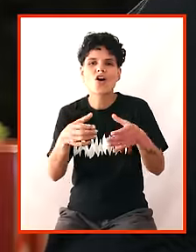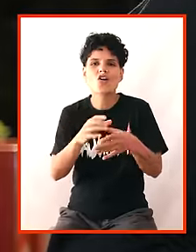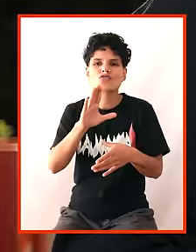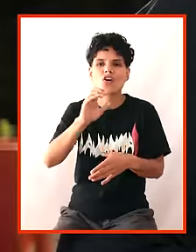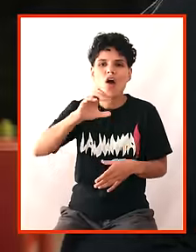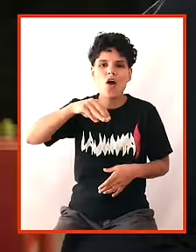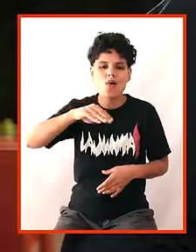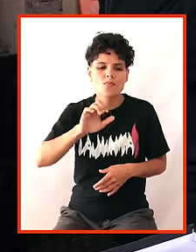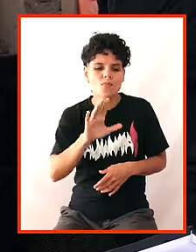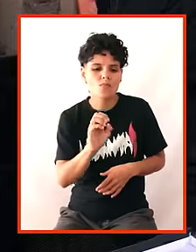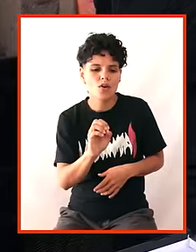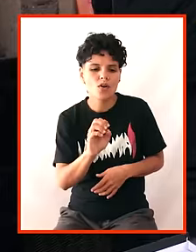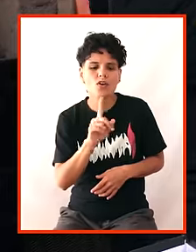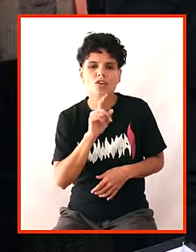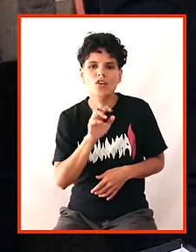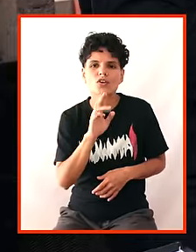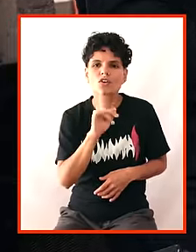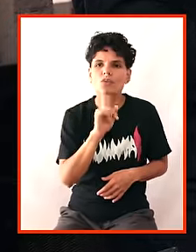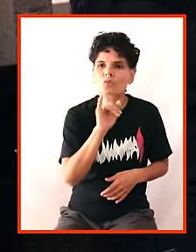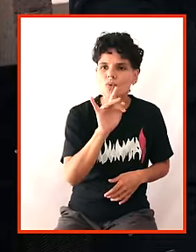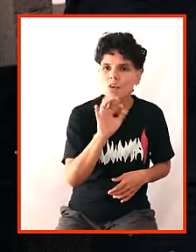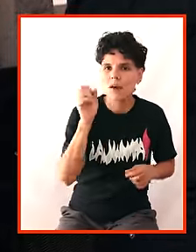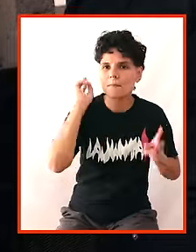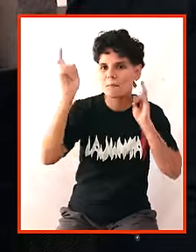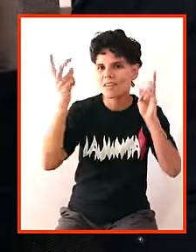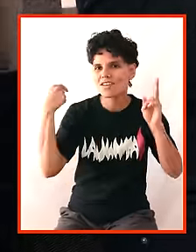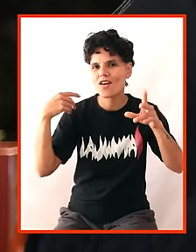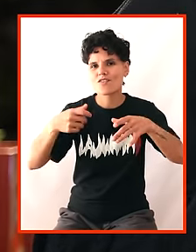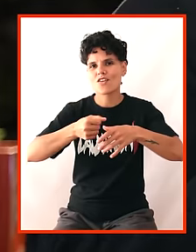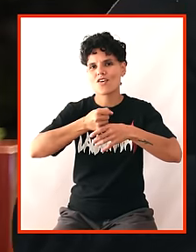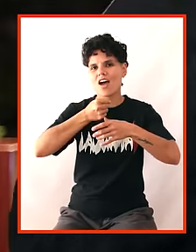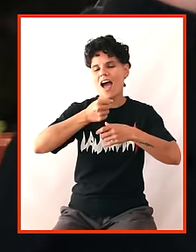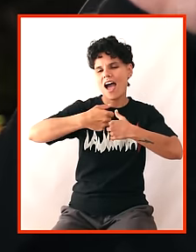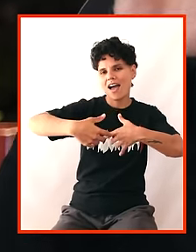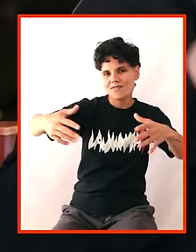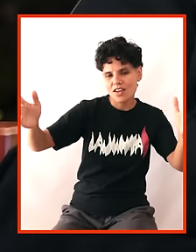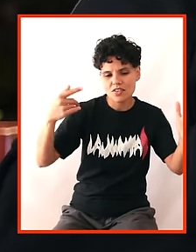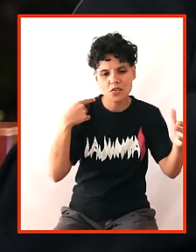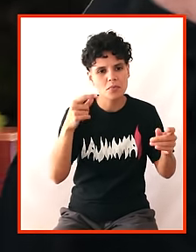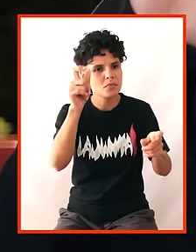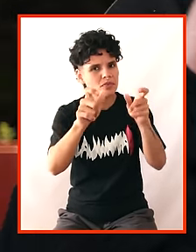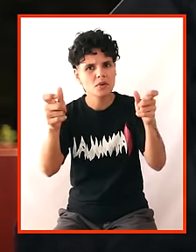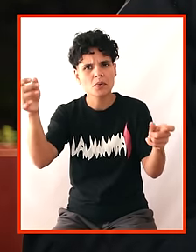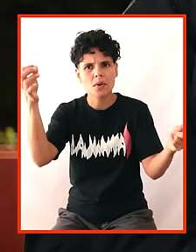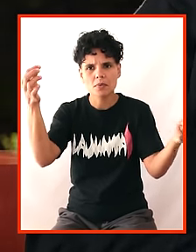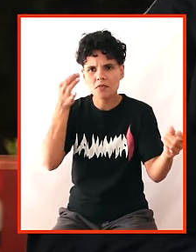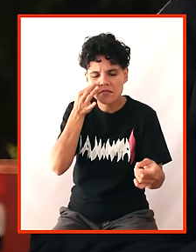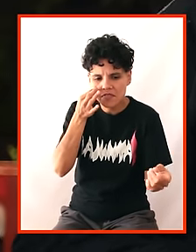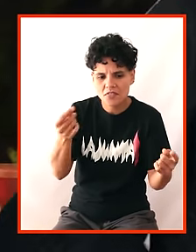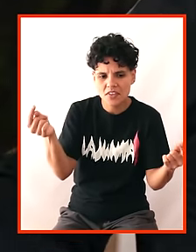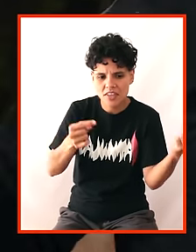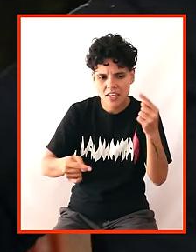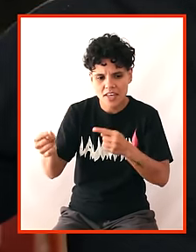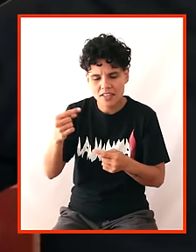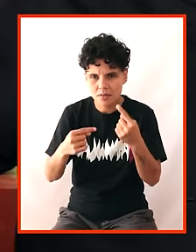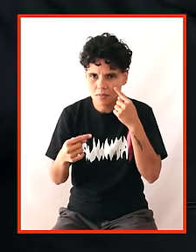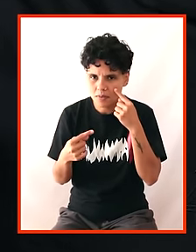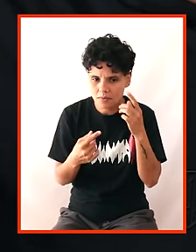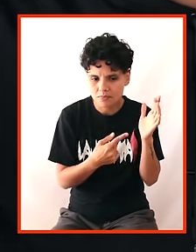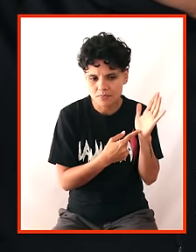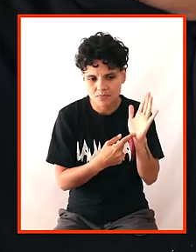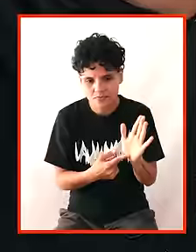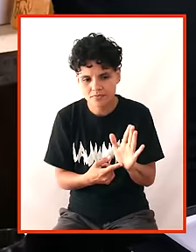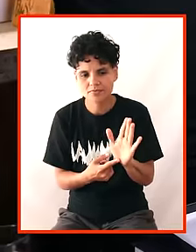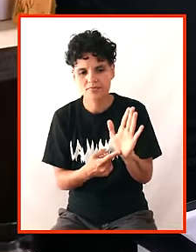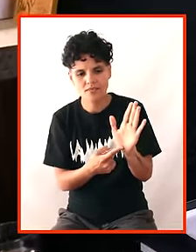Combo Tortuga Open Micro y la verdad es que ha sido muy comentado por todos, la gente sobre todo